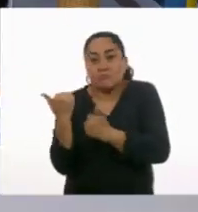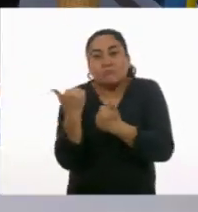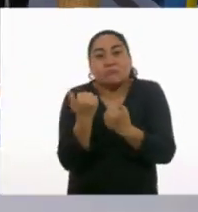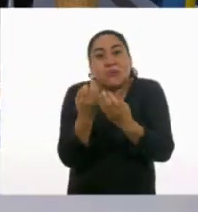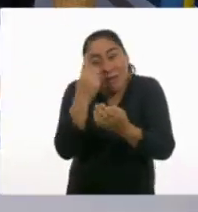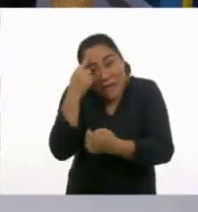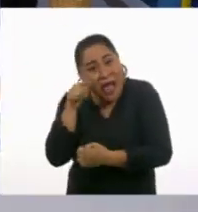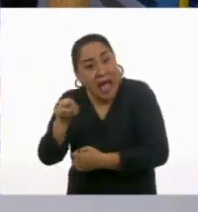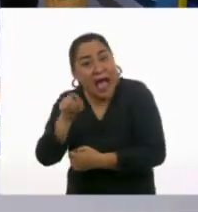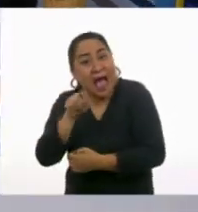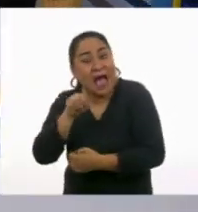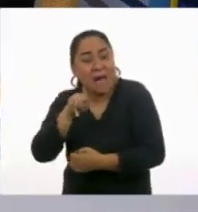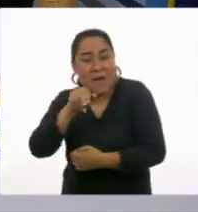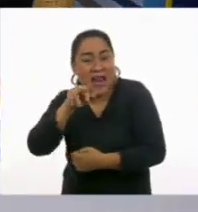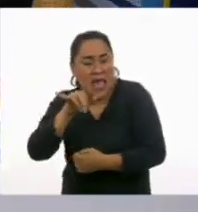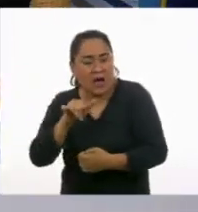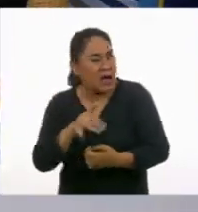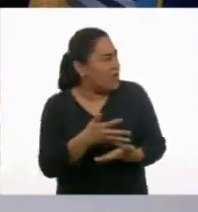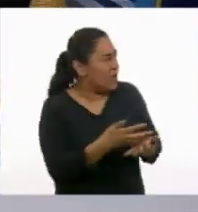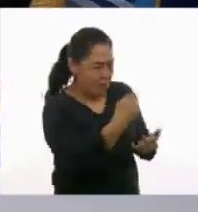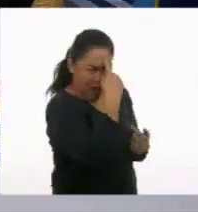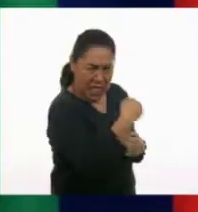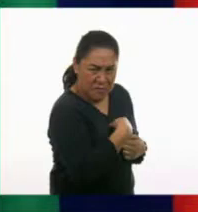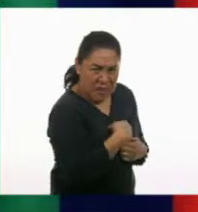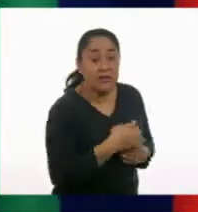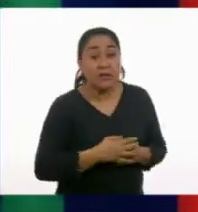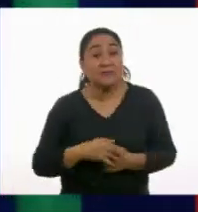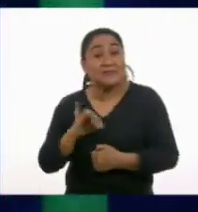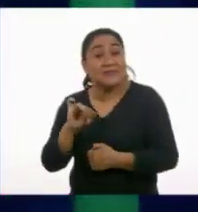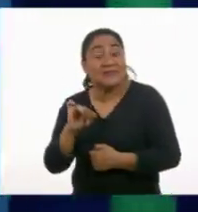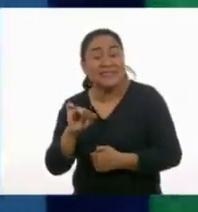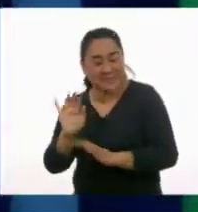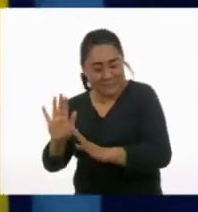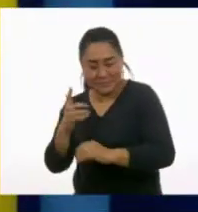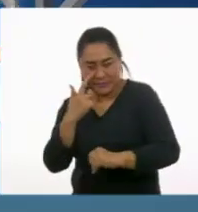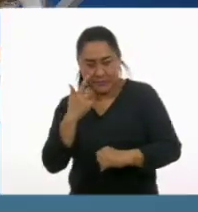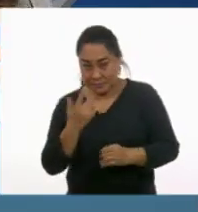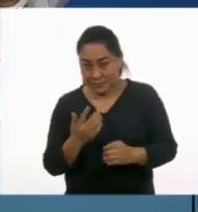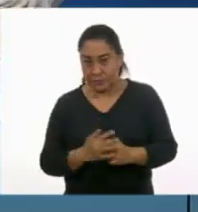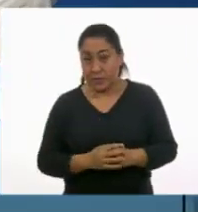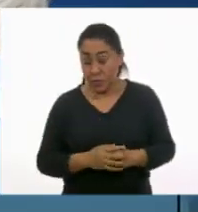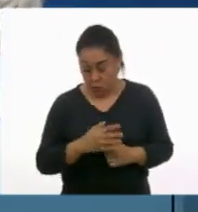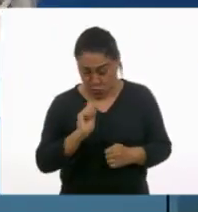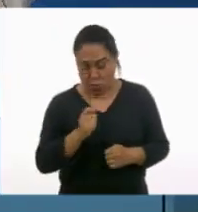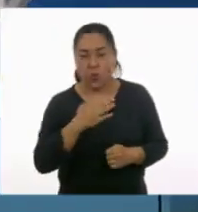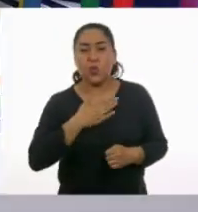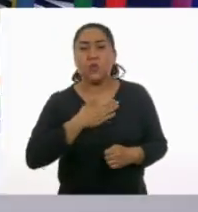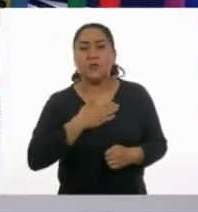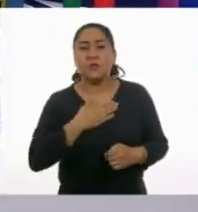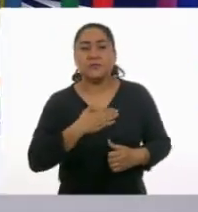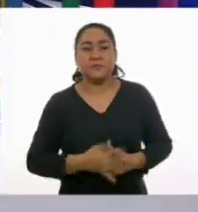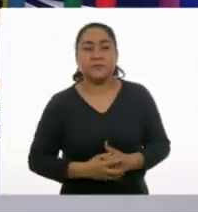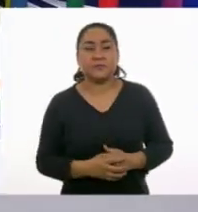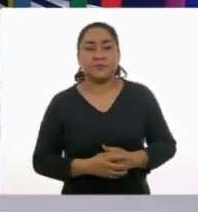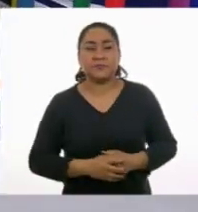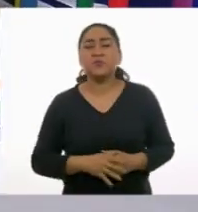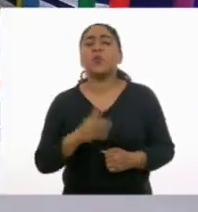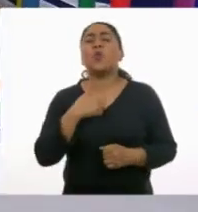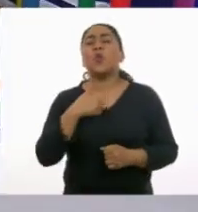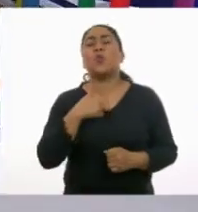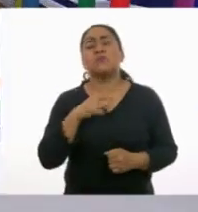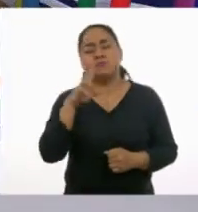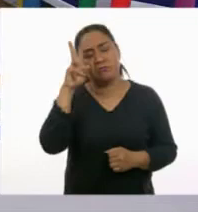mí? Sí, sí, porque, mira. ¿Qué? Yo soñé. Ajá. Que